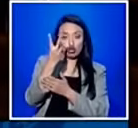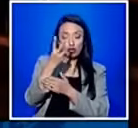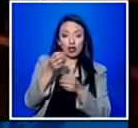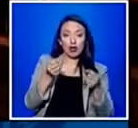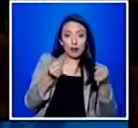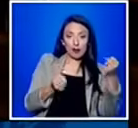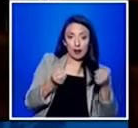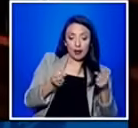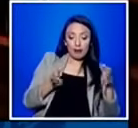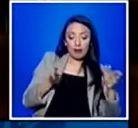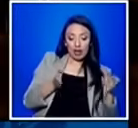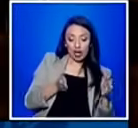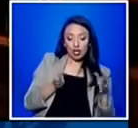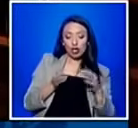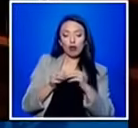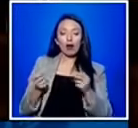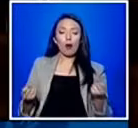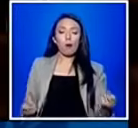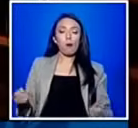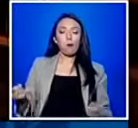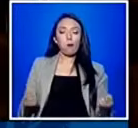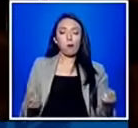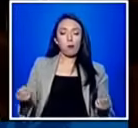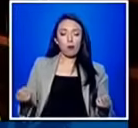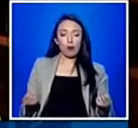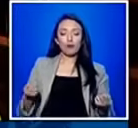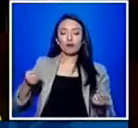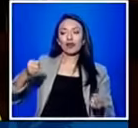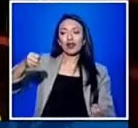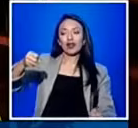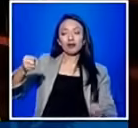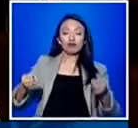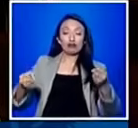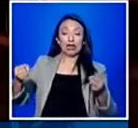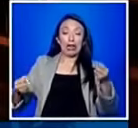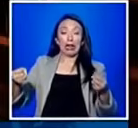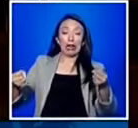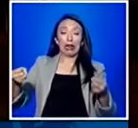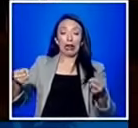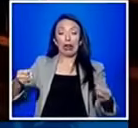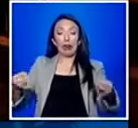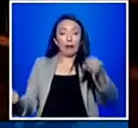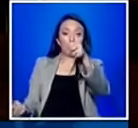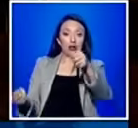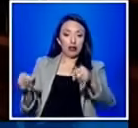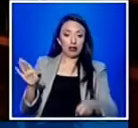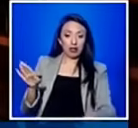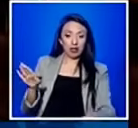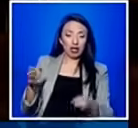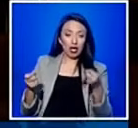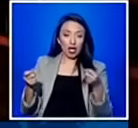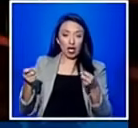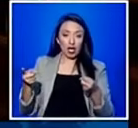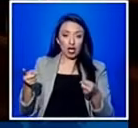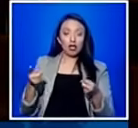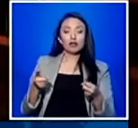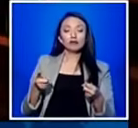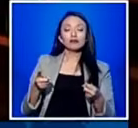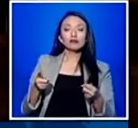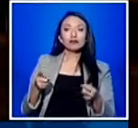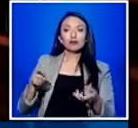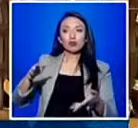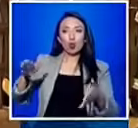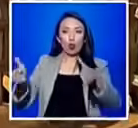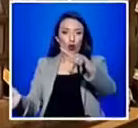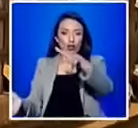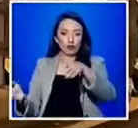entre los dos vehículos, posterior una pérdida de carril de circulación del camión, asimismo un volcamiento de